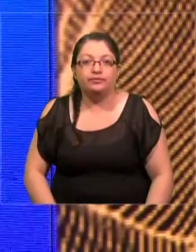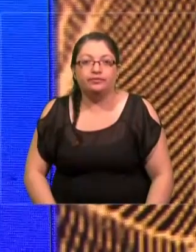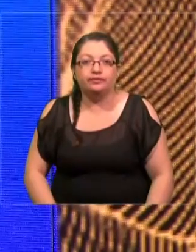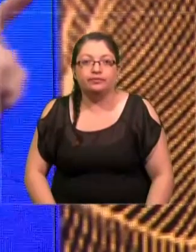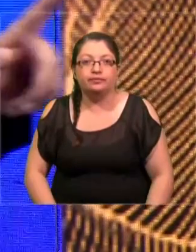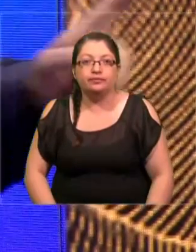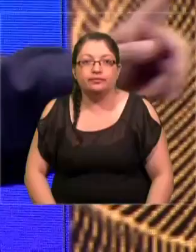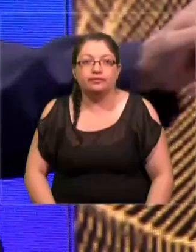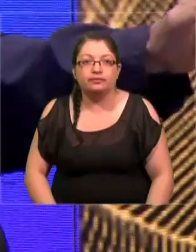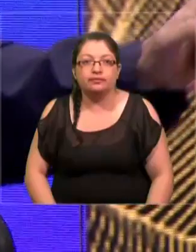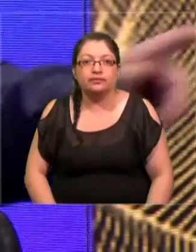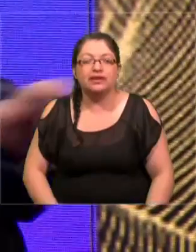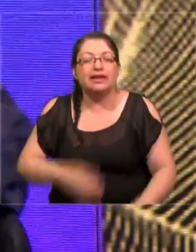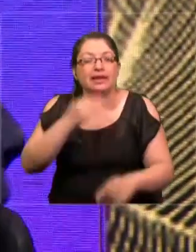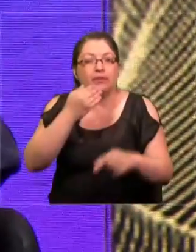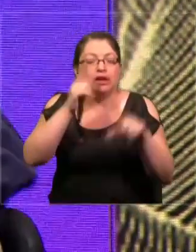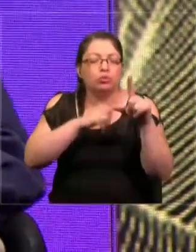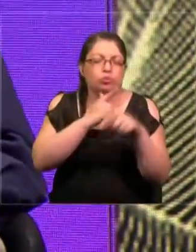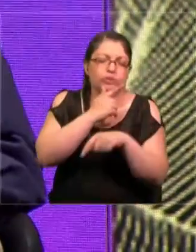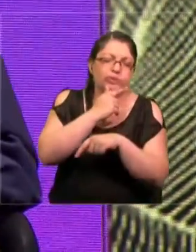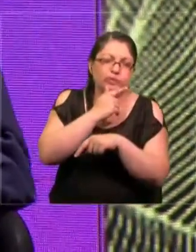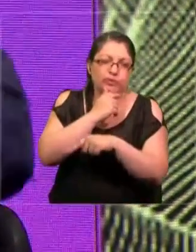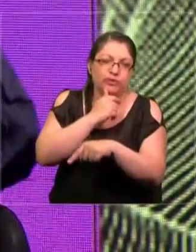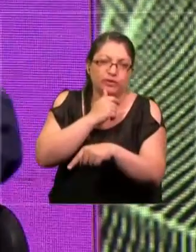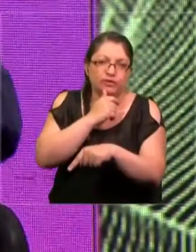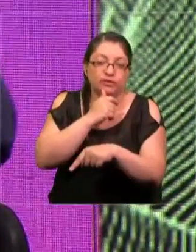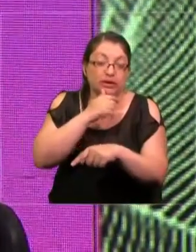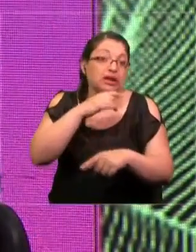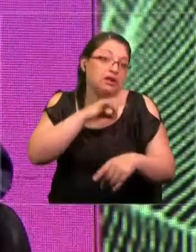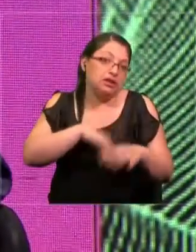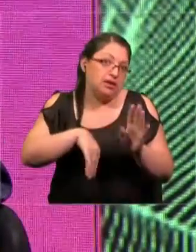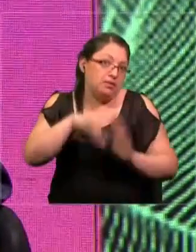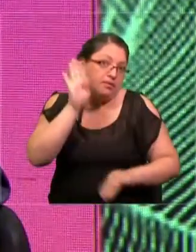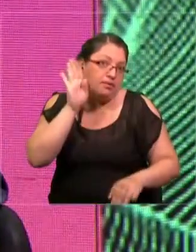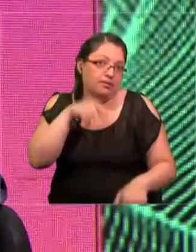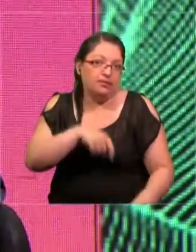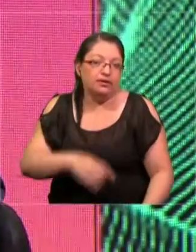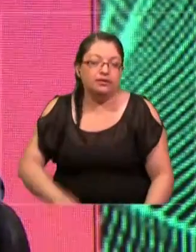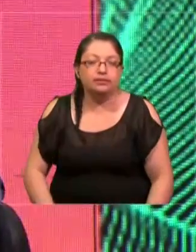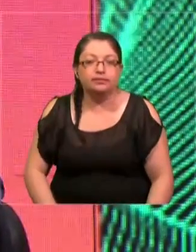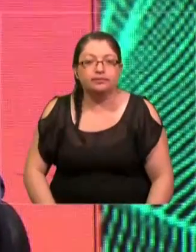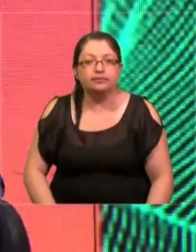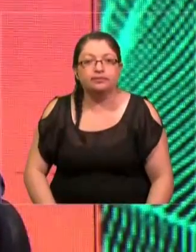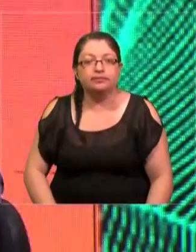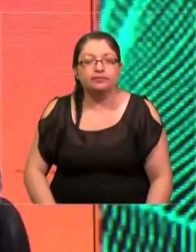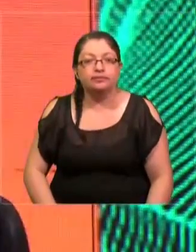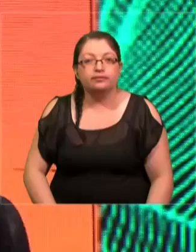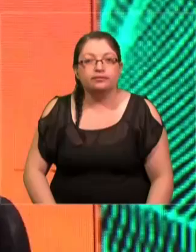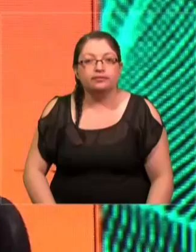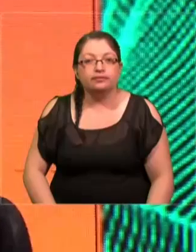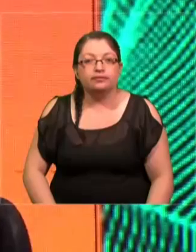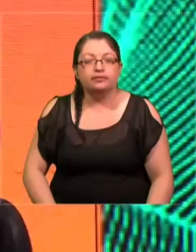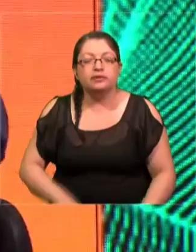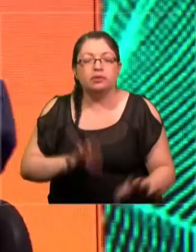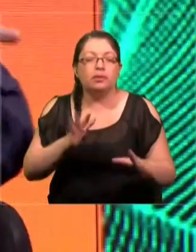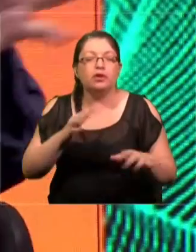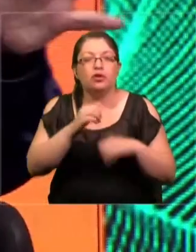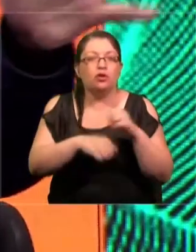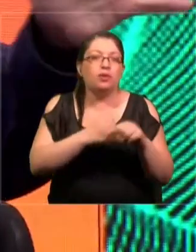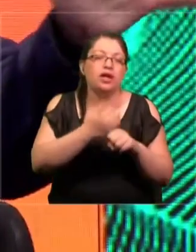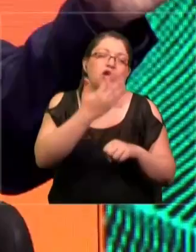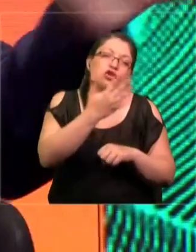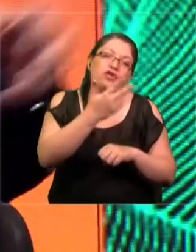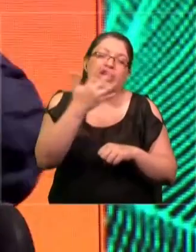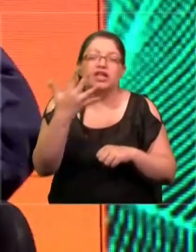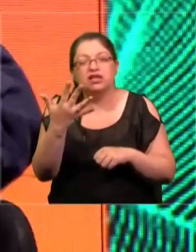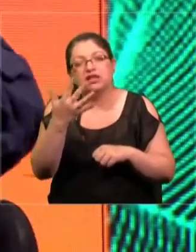Ya ha estado sujeto a sospecha, y en Chile particularmente. Y desde los años 95, 96